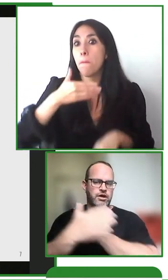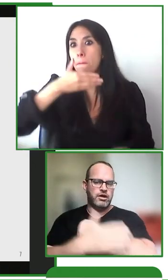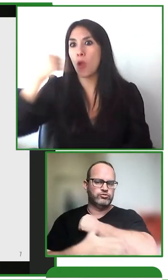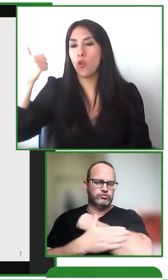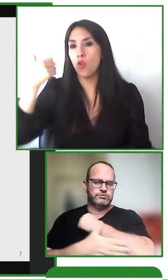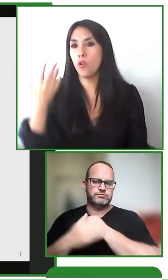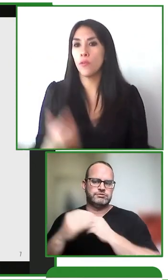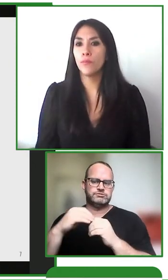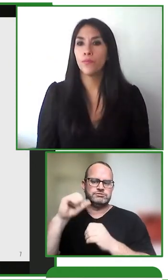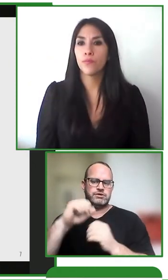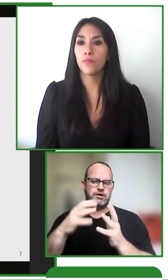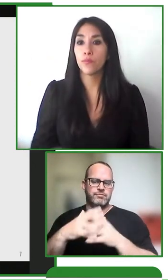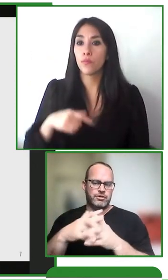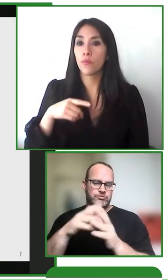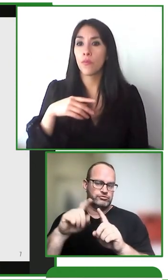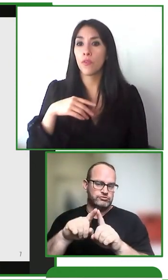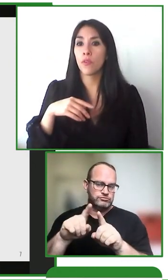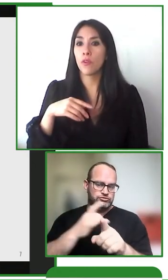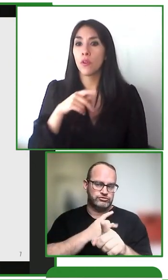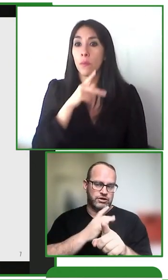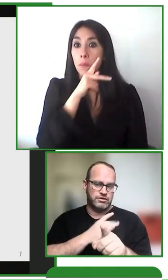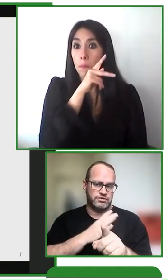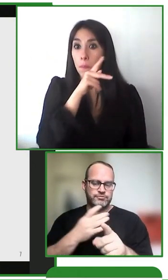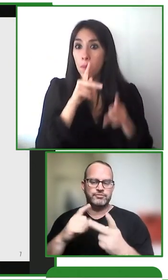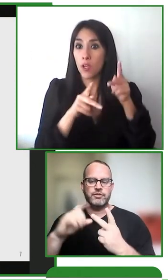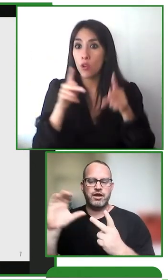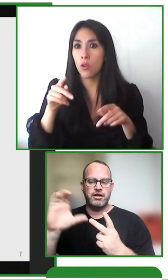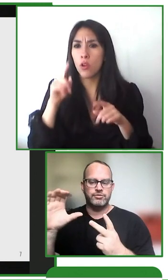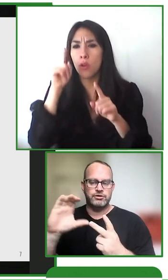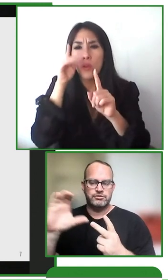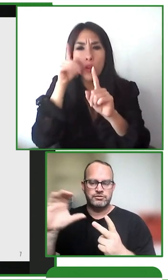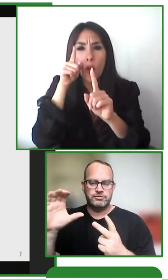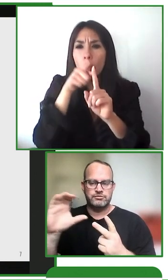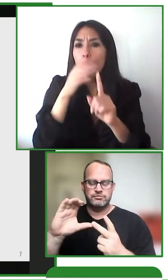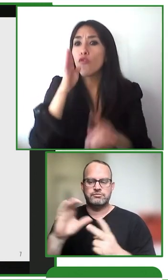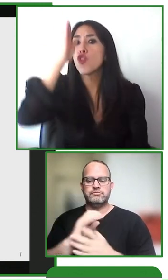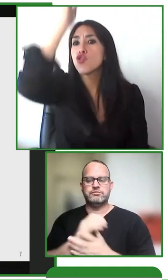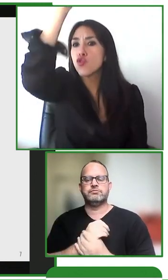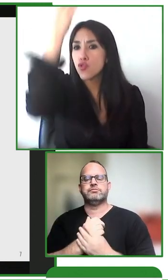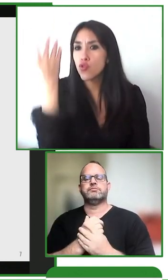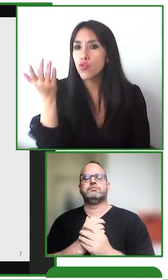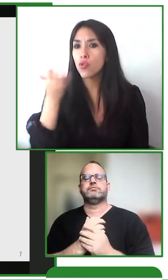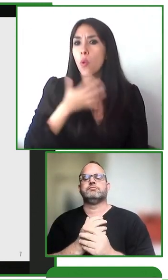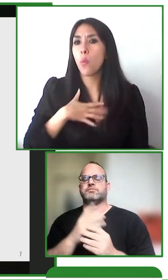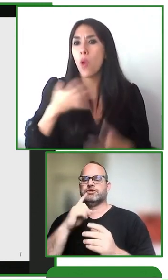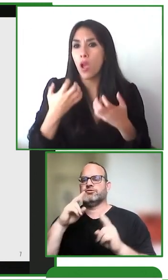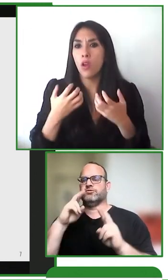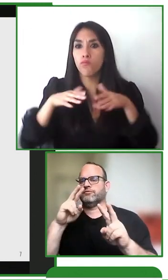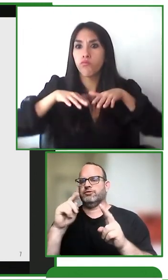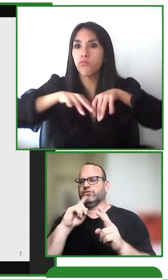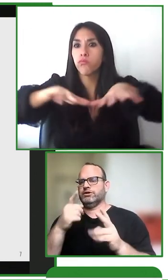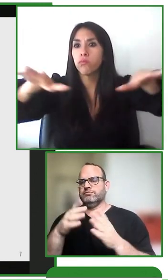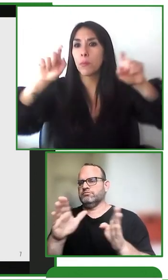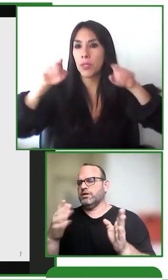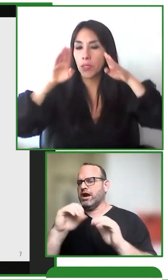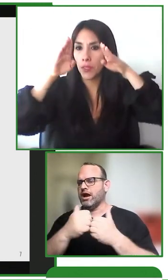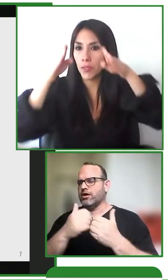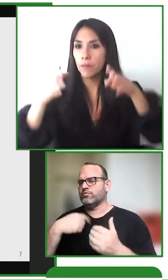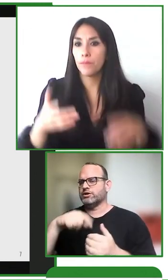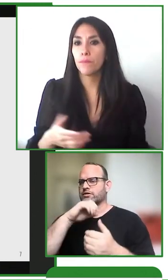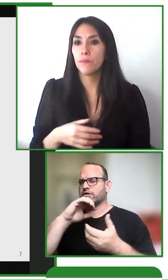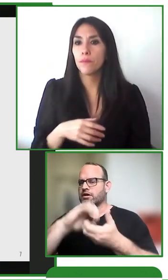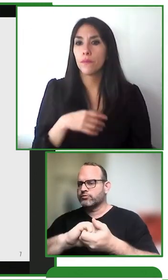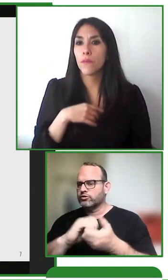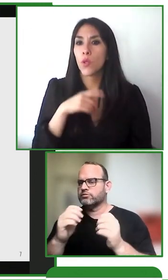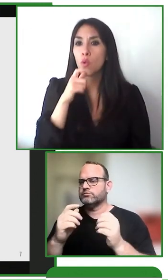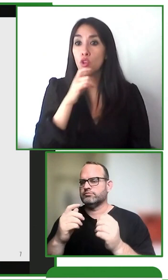replicar este modelo y queremos replicarlo y enfocarlo especialmente en Chile y Colombia, en Sudamérica,